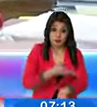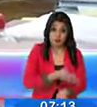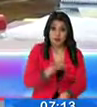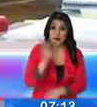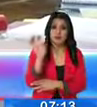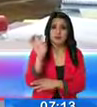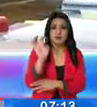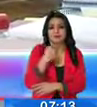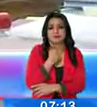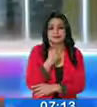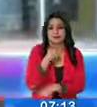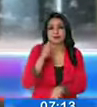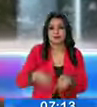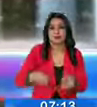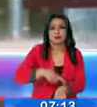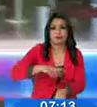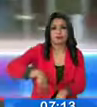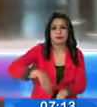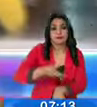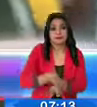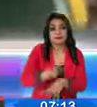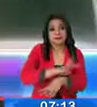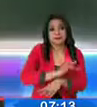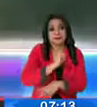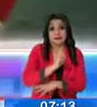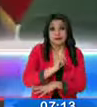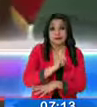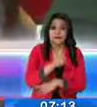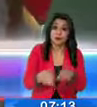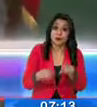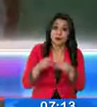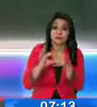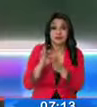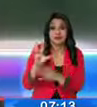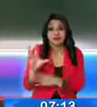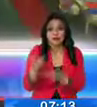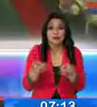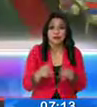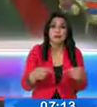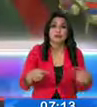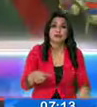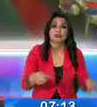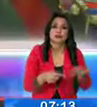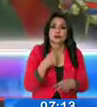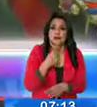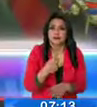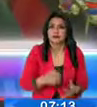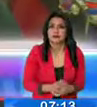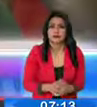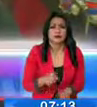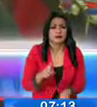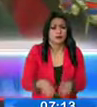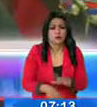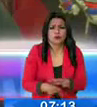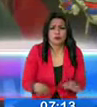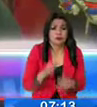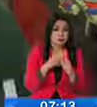y la asamblea lo reconocen así tanto oficialistas como opositores no hay como y hoy ha sumado